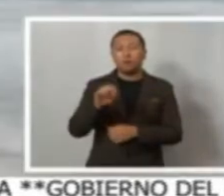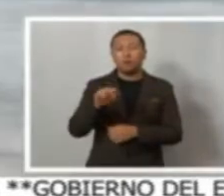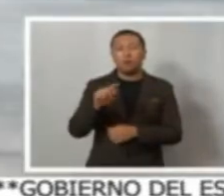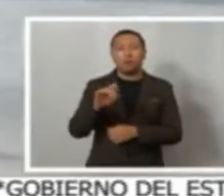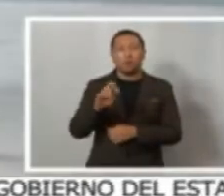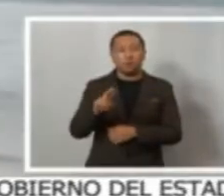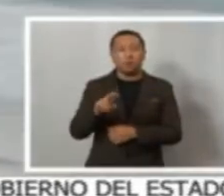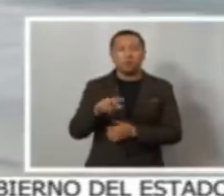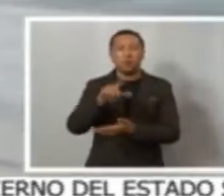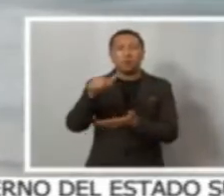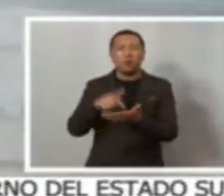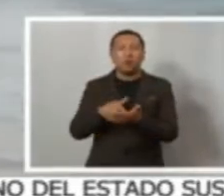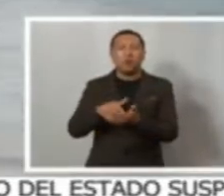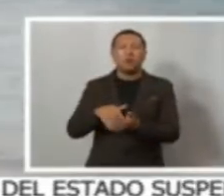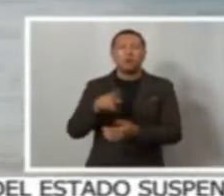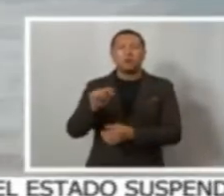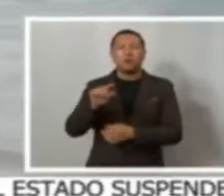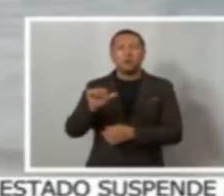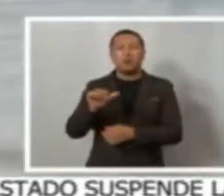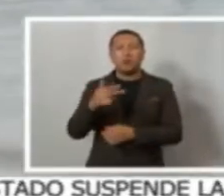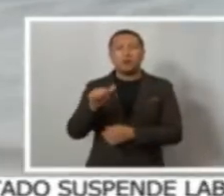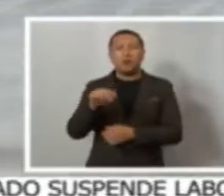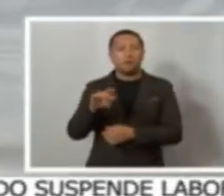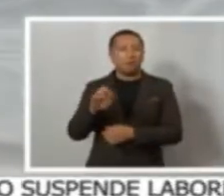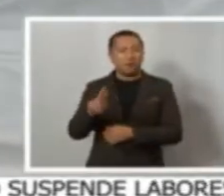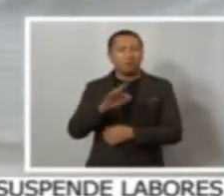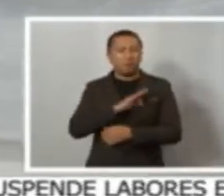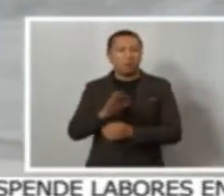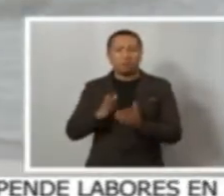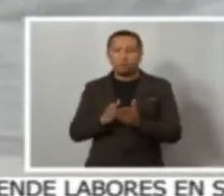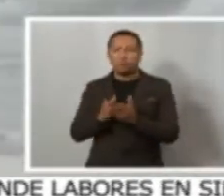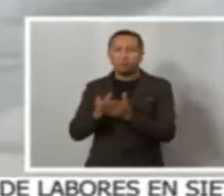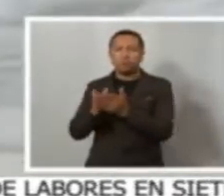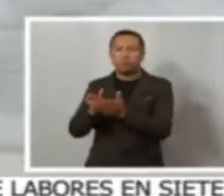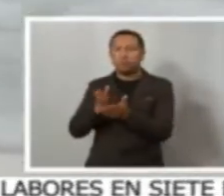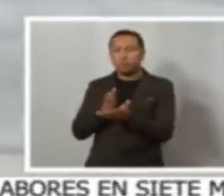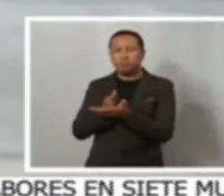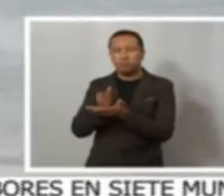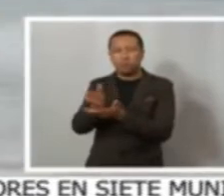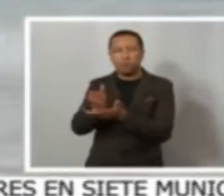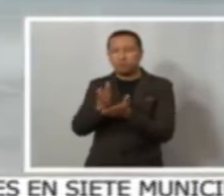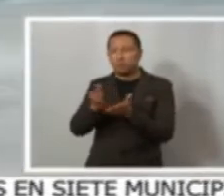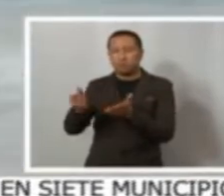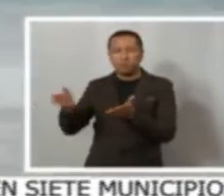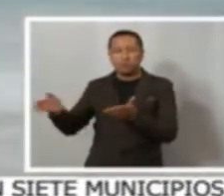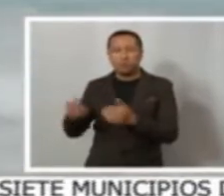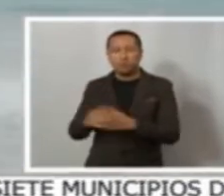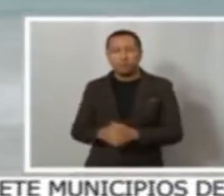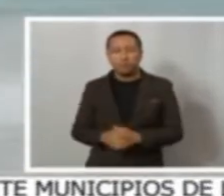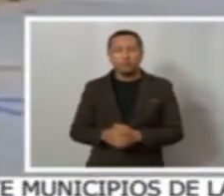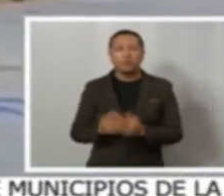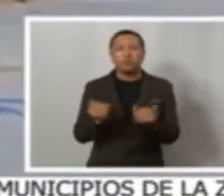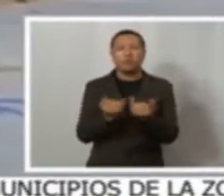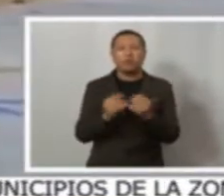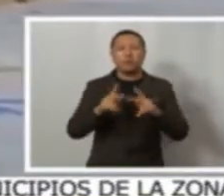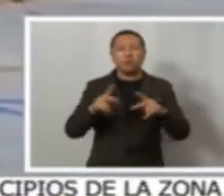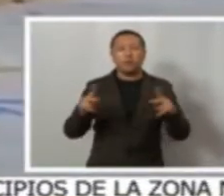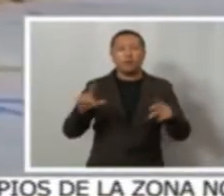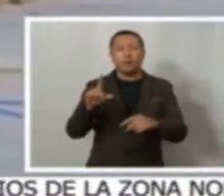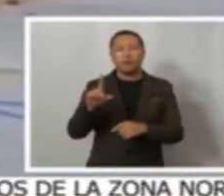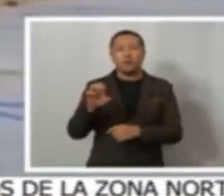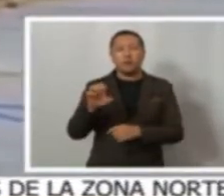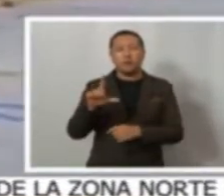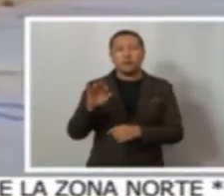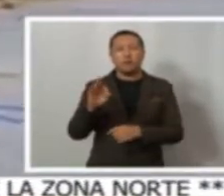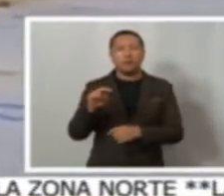ciudadanía haga uso del mismo y poder agilizar el proceso de evacuación. De igual forma, se pudo observar que en Playa Delfines, los bañistas fueron retirados en virtud de que